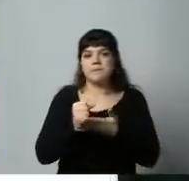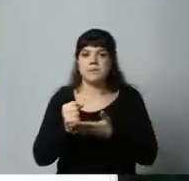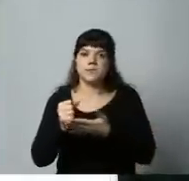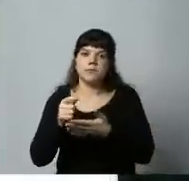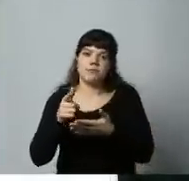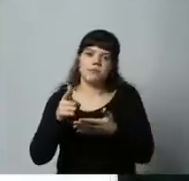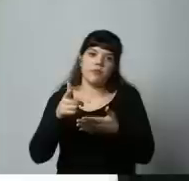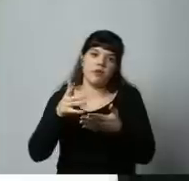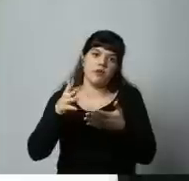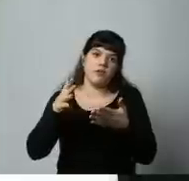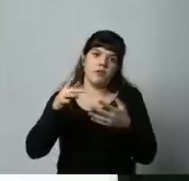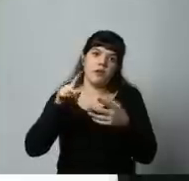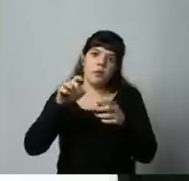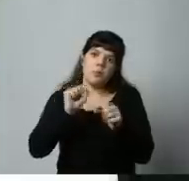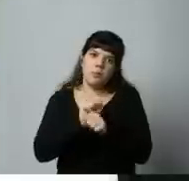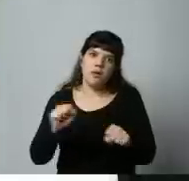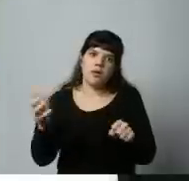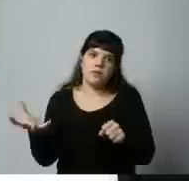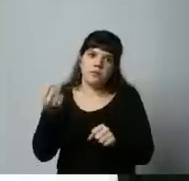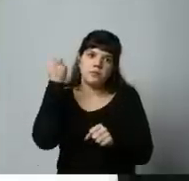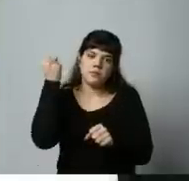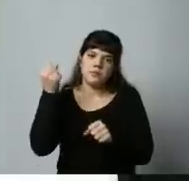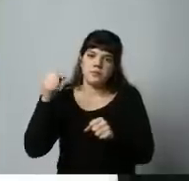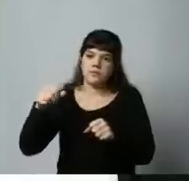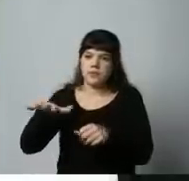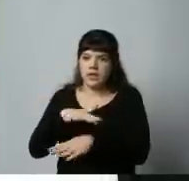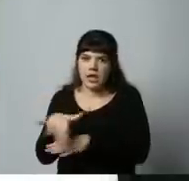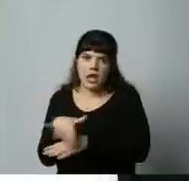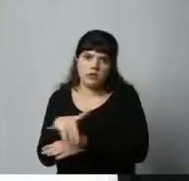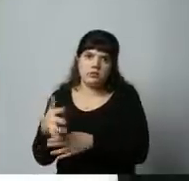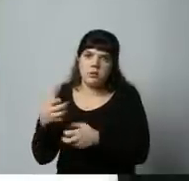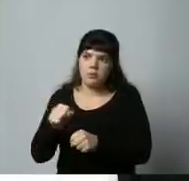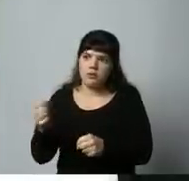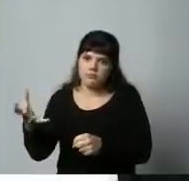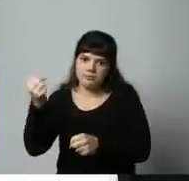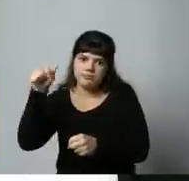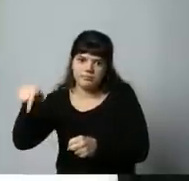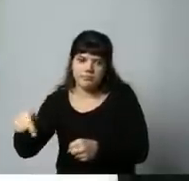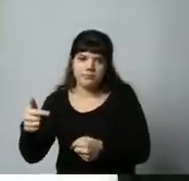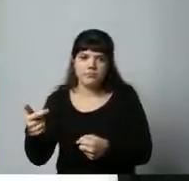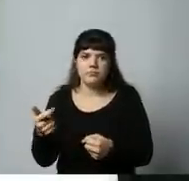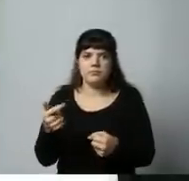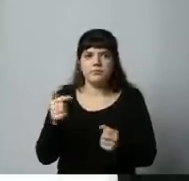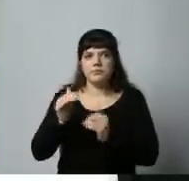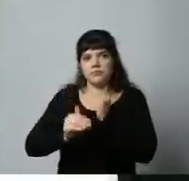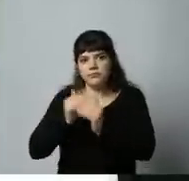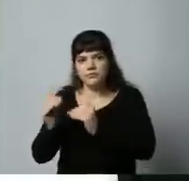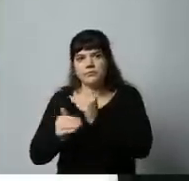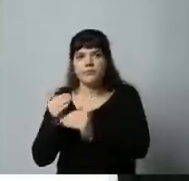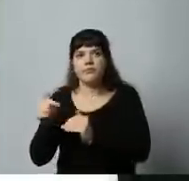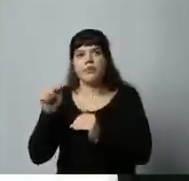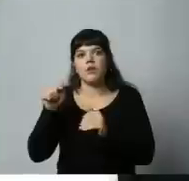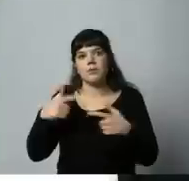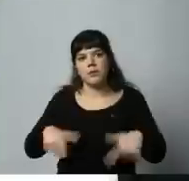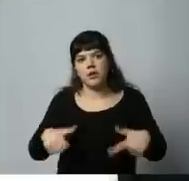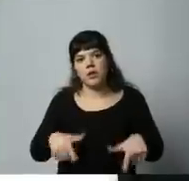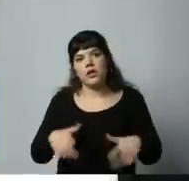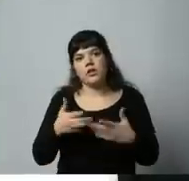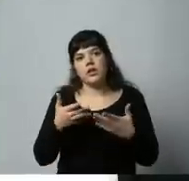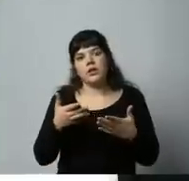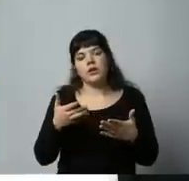adquirir ese suelo urbanizado verdad Digo para poder desarrollar el Ministerio